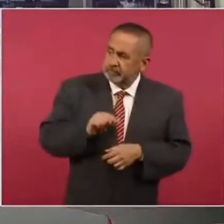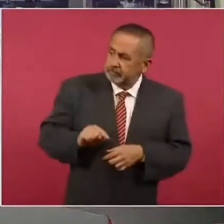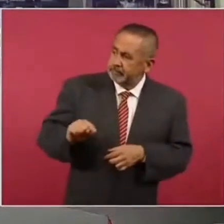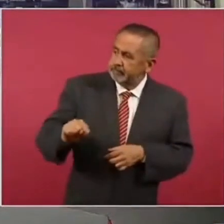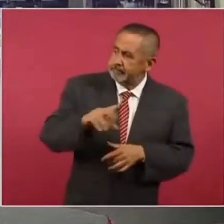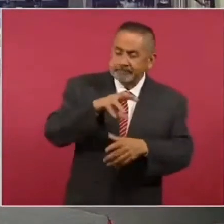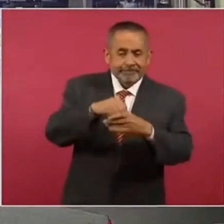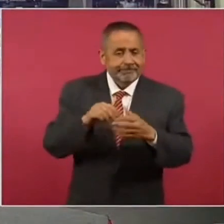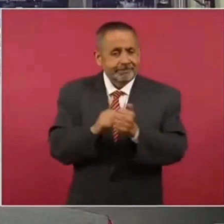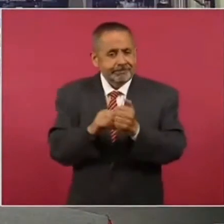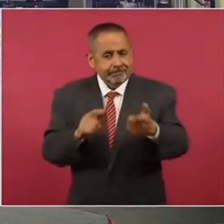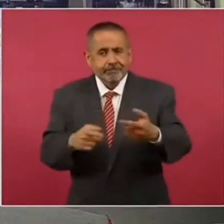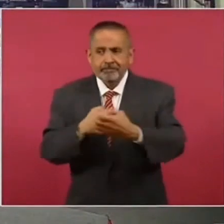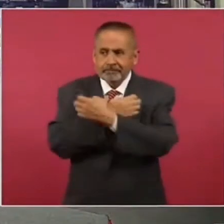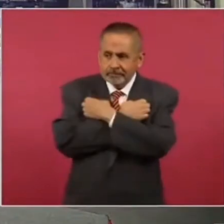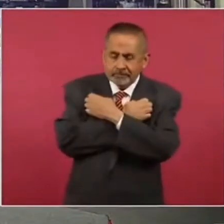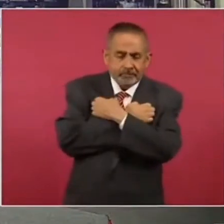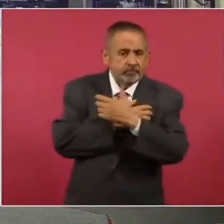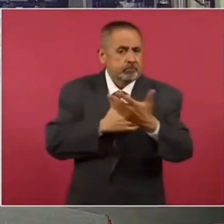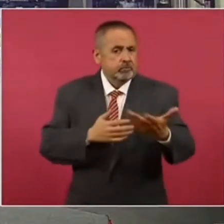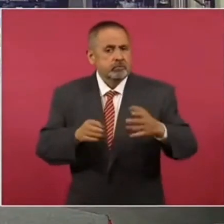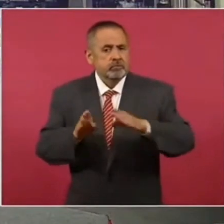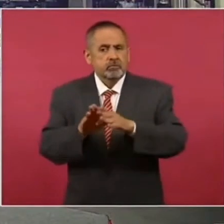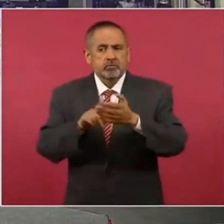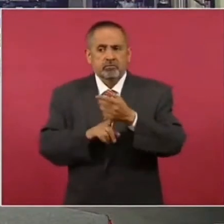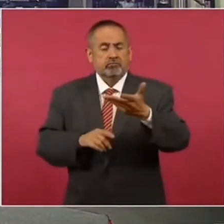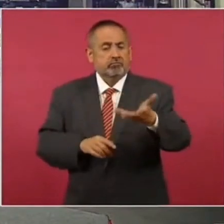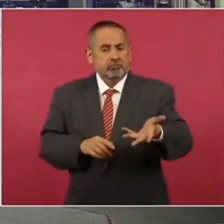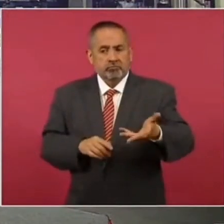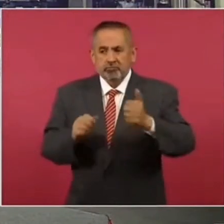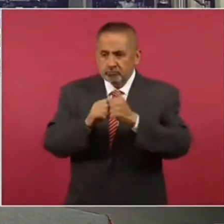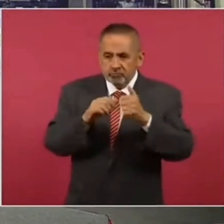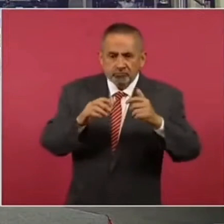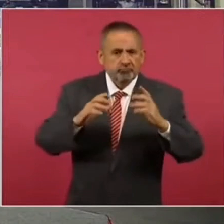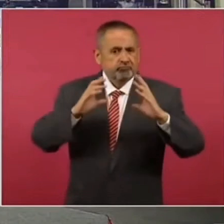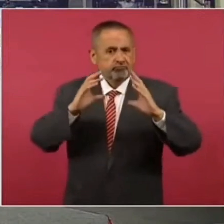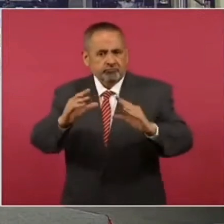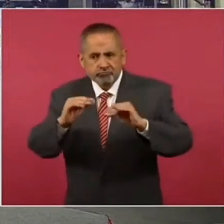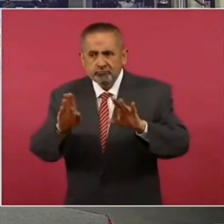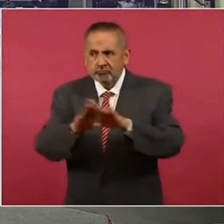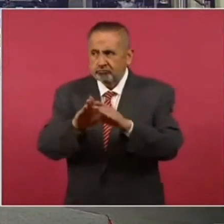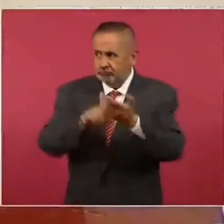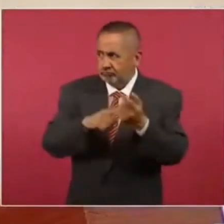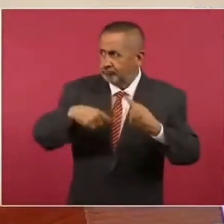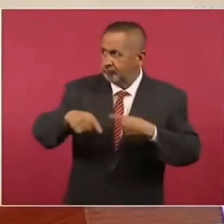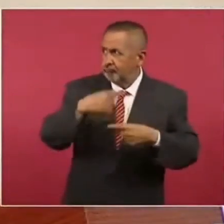Tuvo que ver con la educación, con la formación